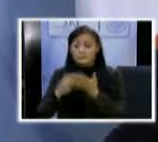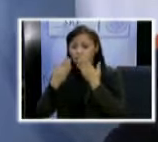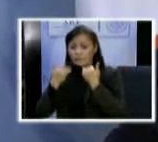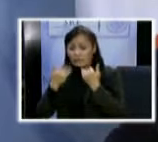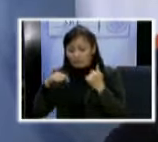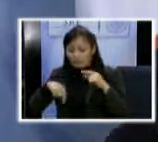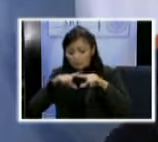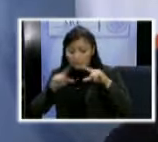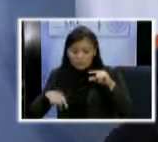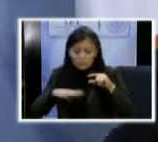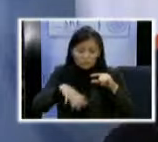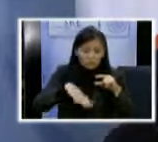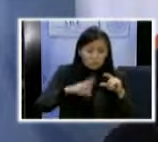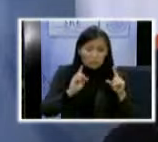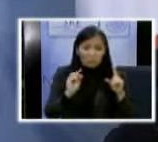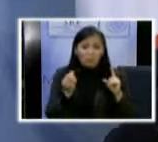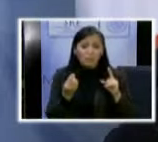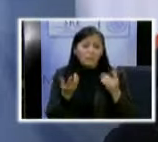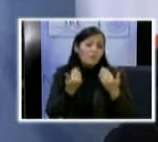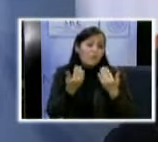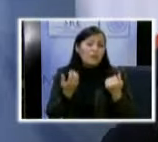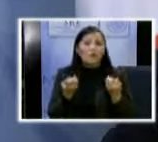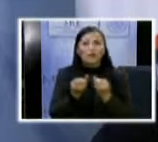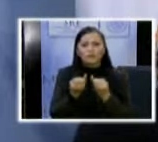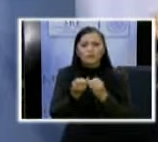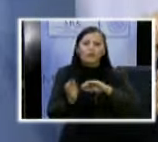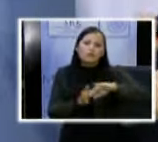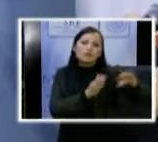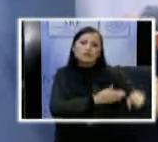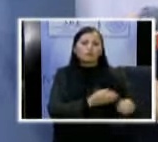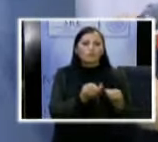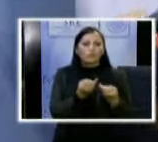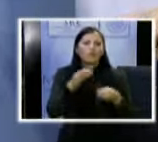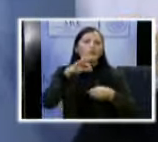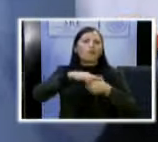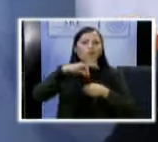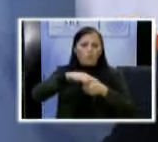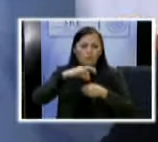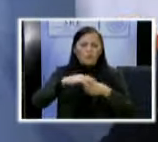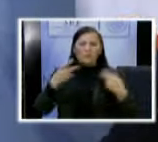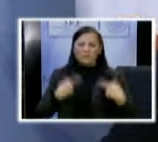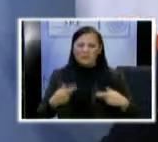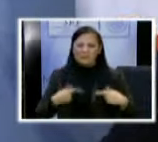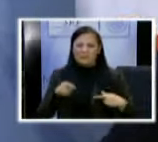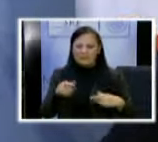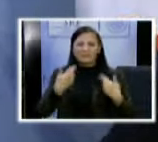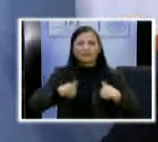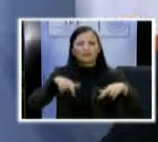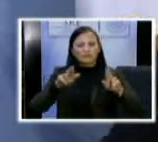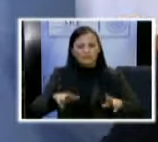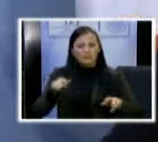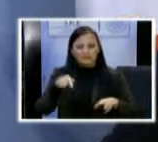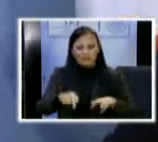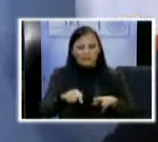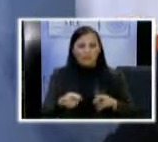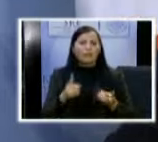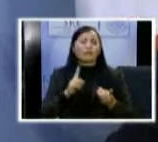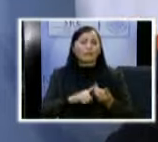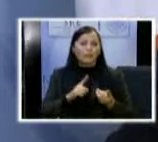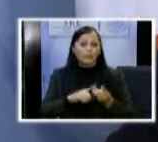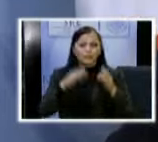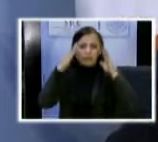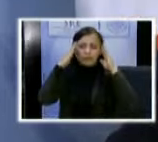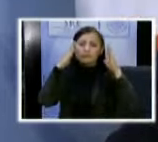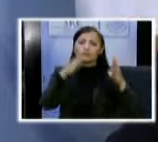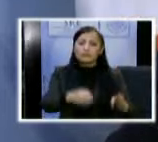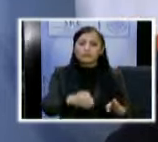Y un comentario sobre el voto. Estuvieron por ahí consejeros electorales recientemente, decían hacia donde se están orientando